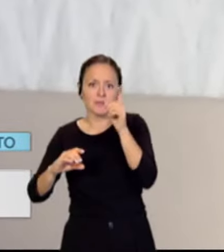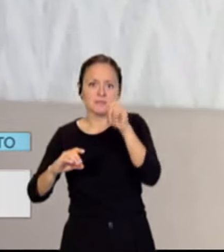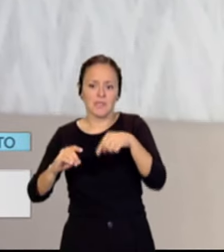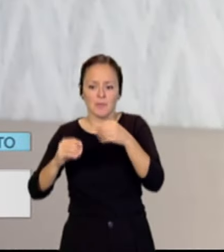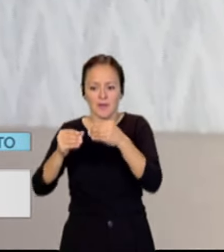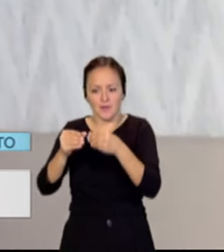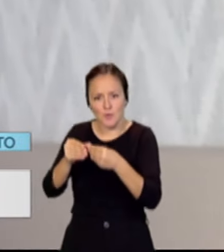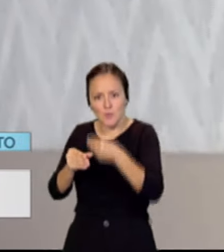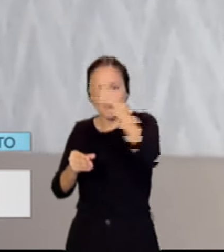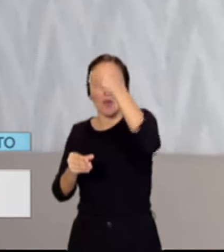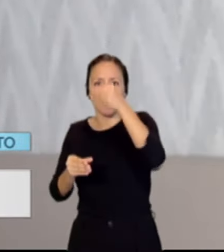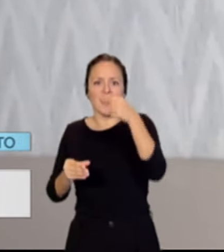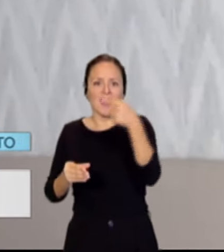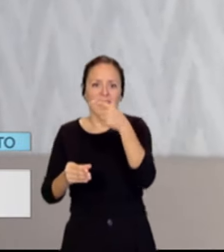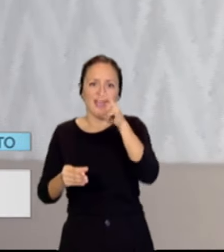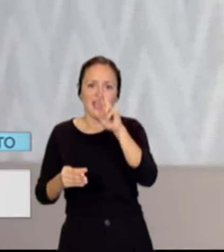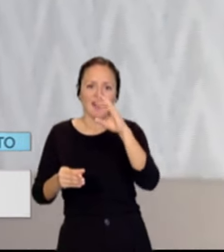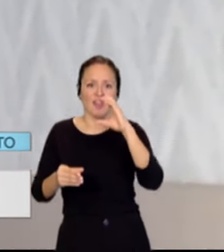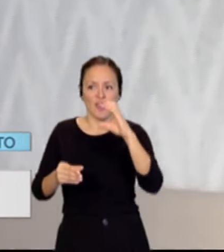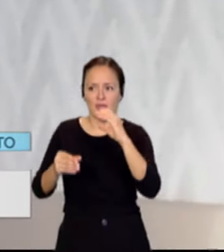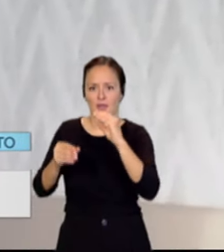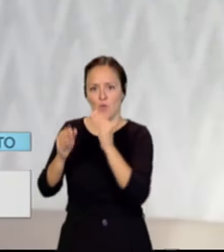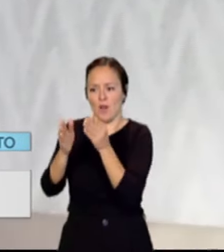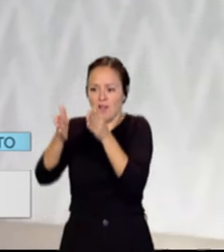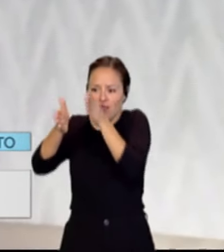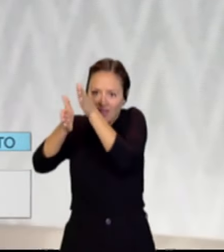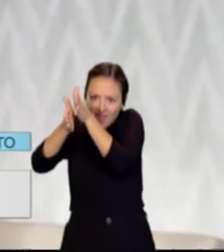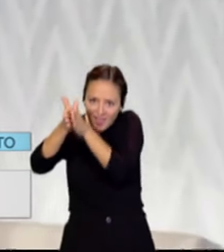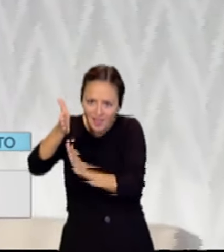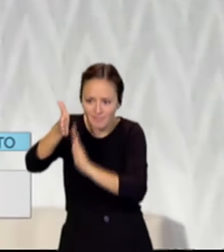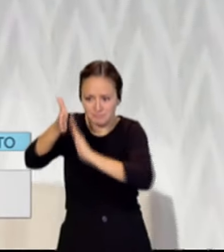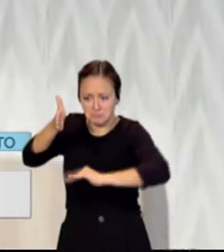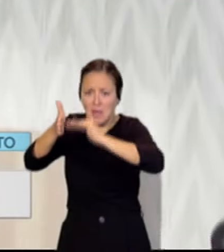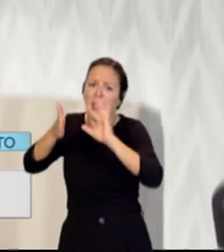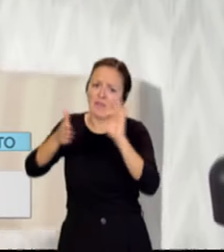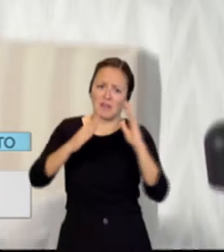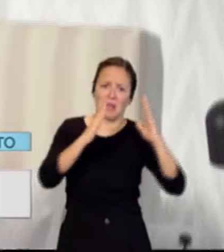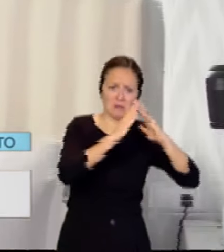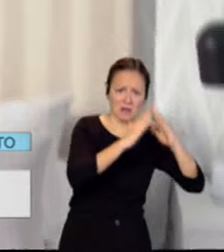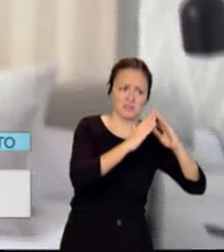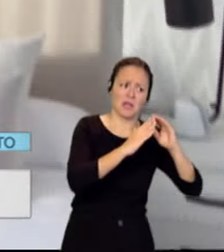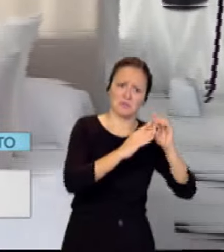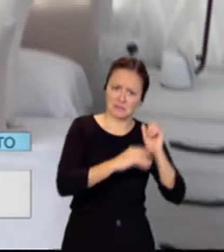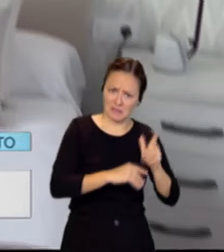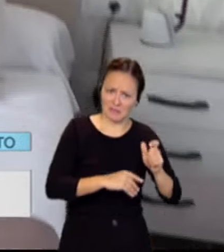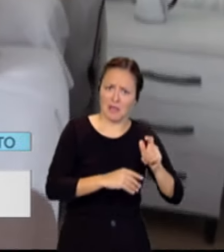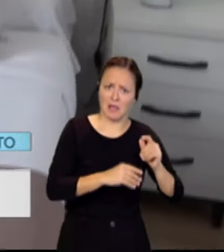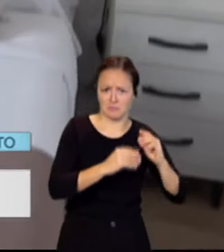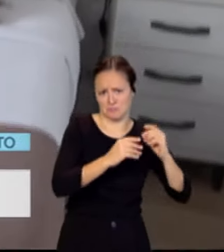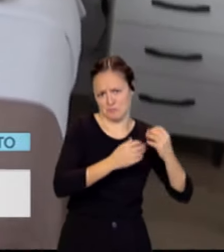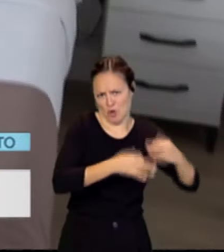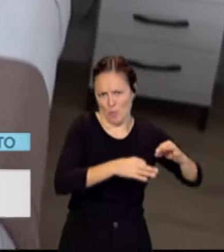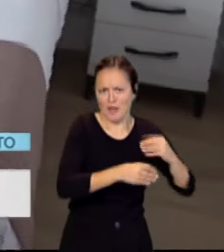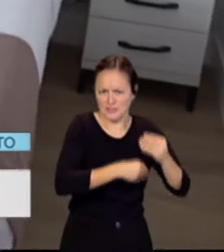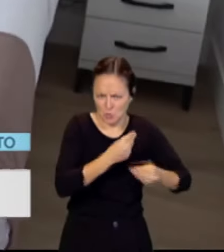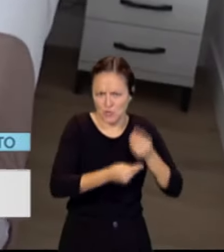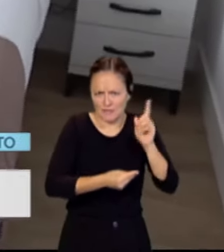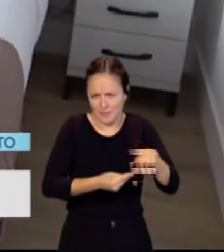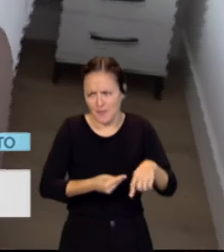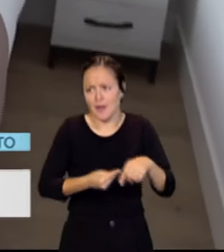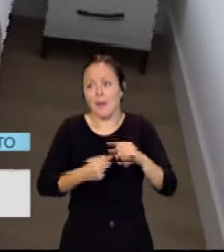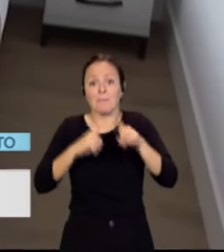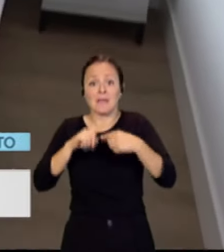de grc que si es verdad que se puede también utilizar en en construcción tradicional montándolo modularmente y los interiores Pues cumpliendo con toda